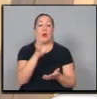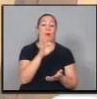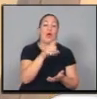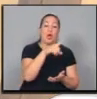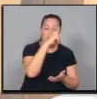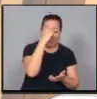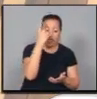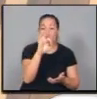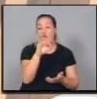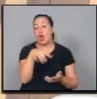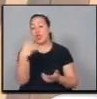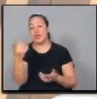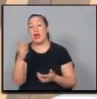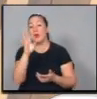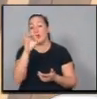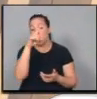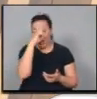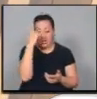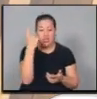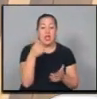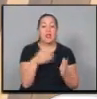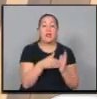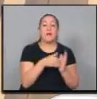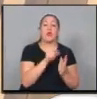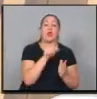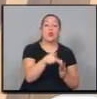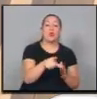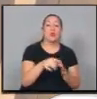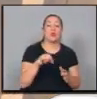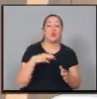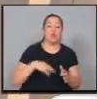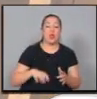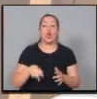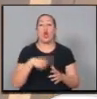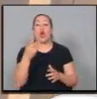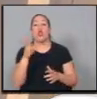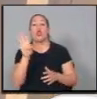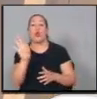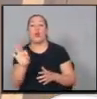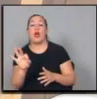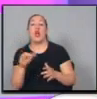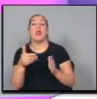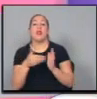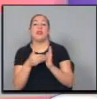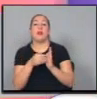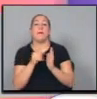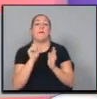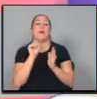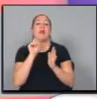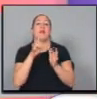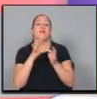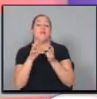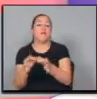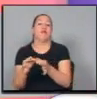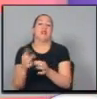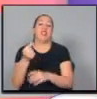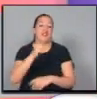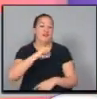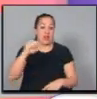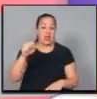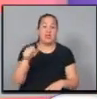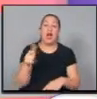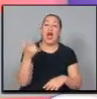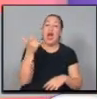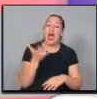La diferencia es que el Nación te ajusta según tu nivel salarial, los otros bancos según la inflación. Sí, ¿no? Y en este caso, ¿hay un piso